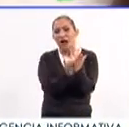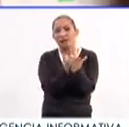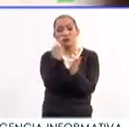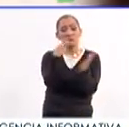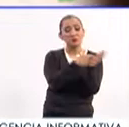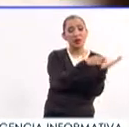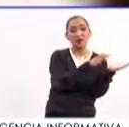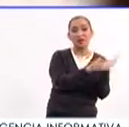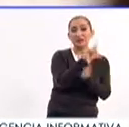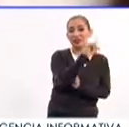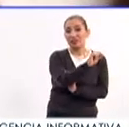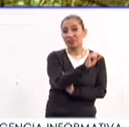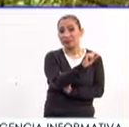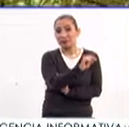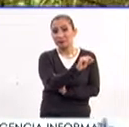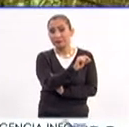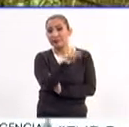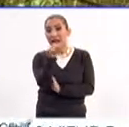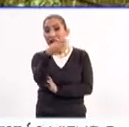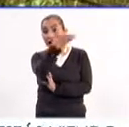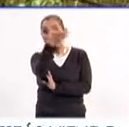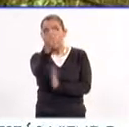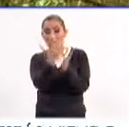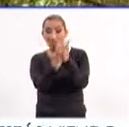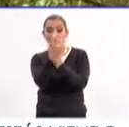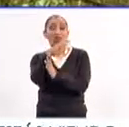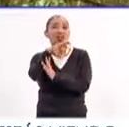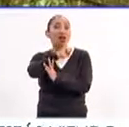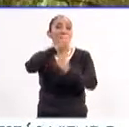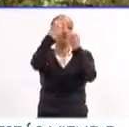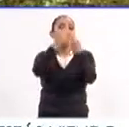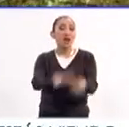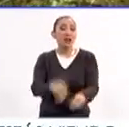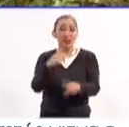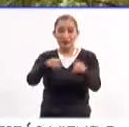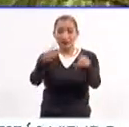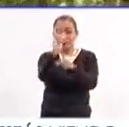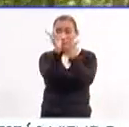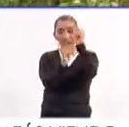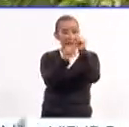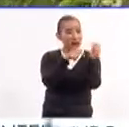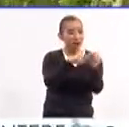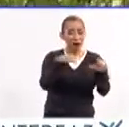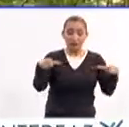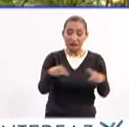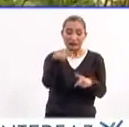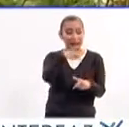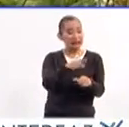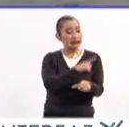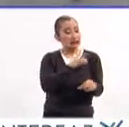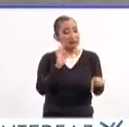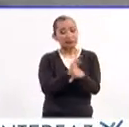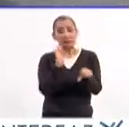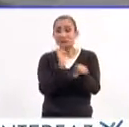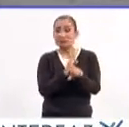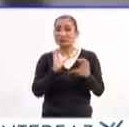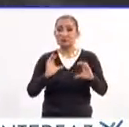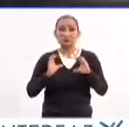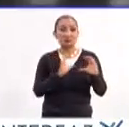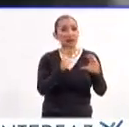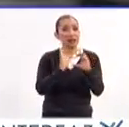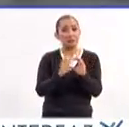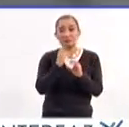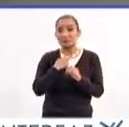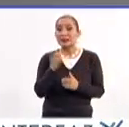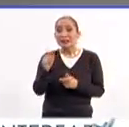desde 1970. El clima extremo y la pérdida de biodiversidad son los retos más grandes que enfrenta la humanidad. Y